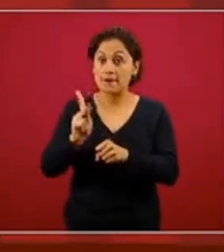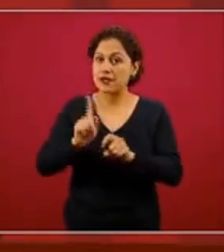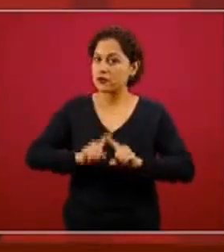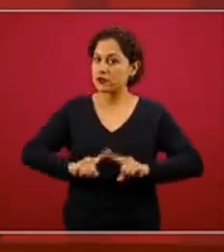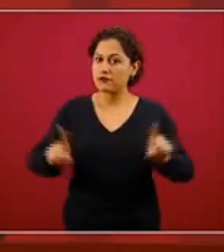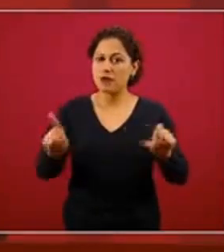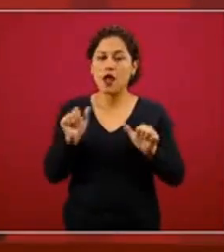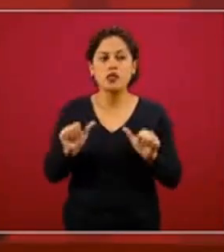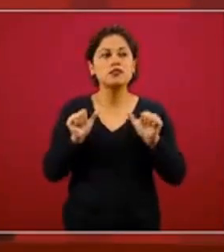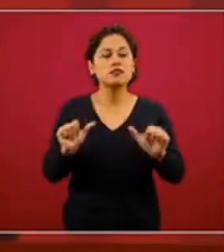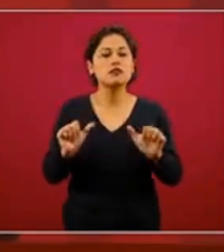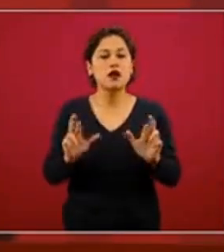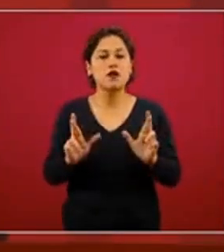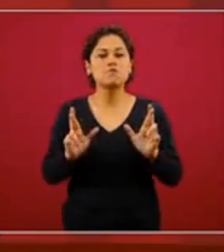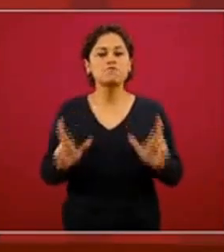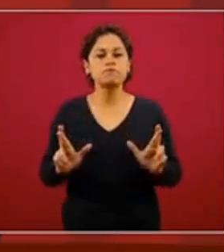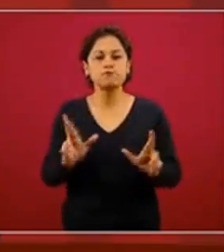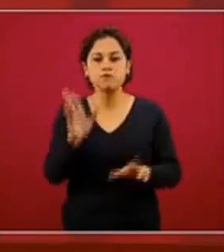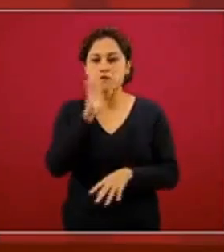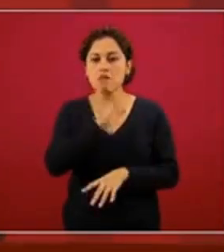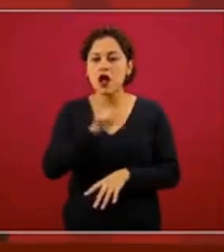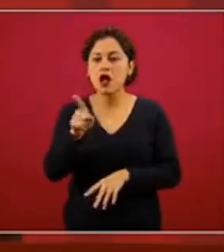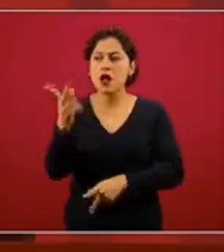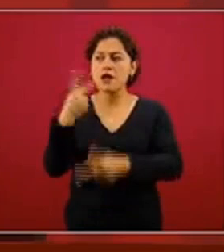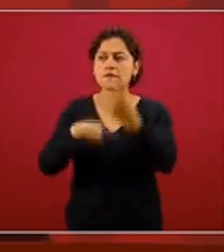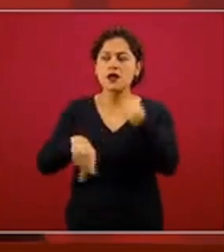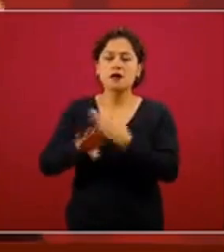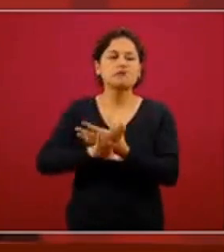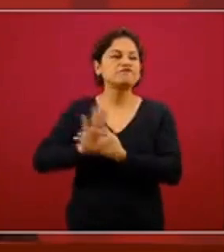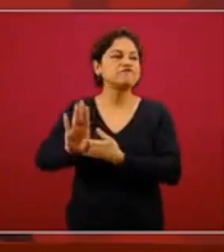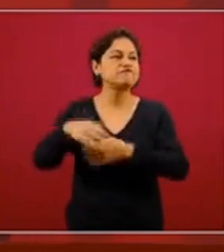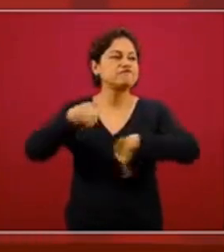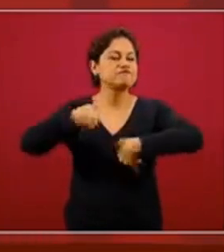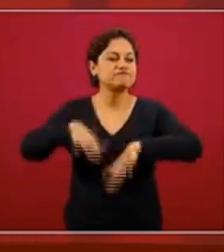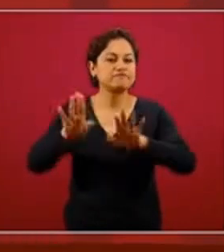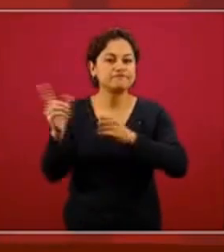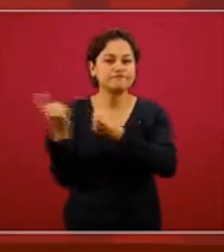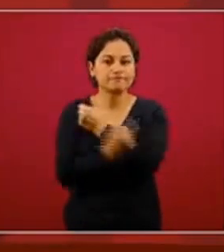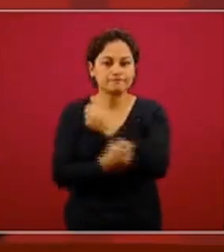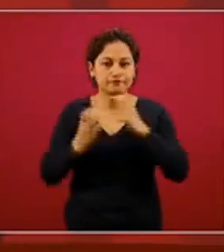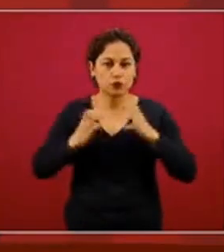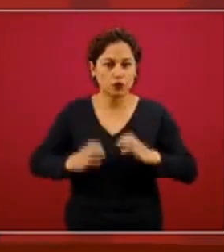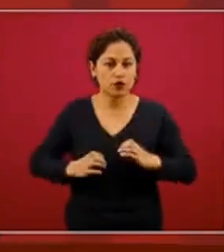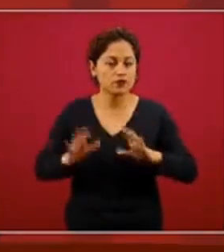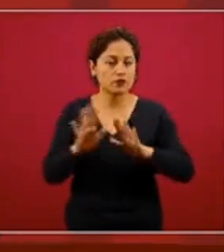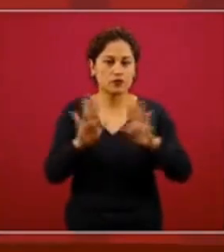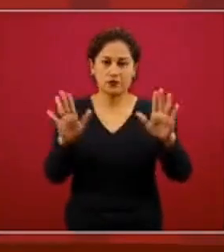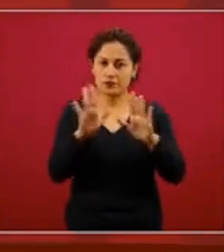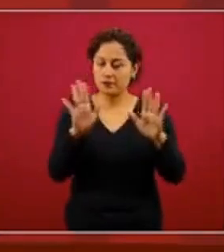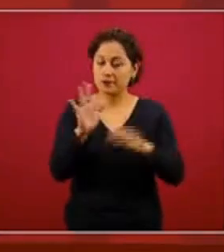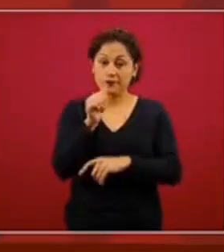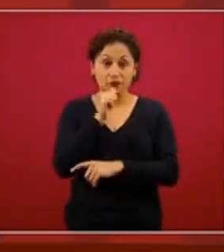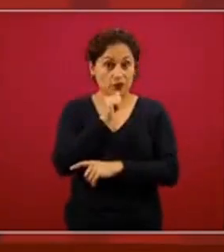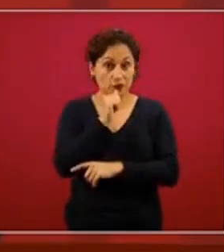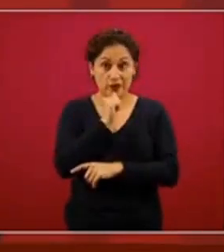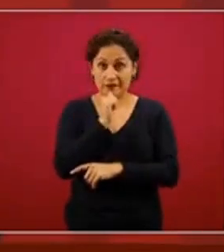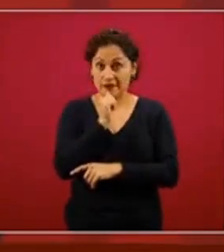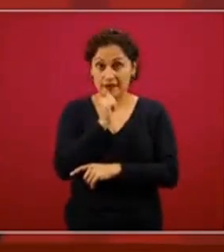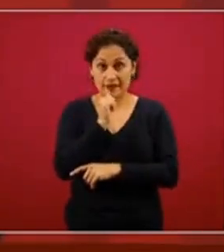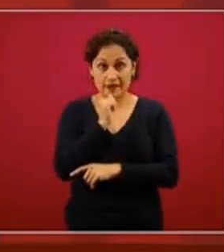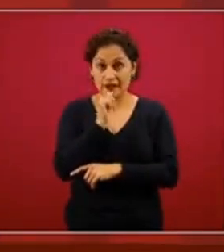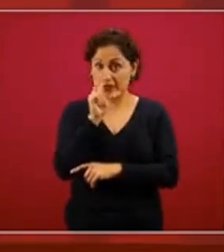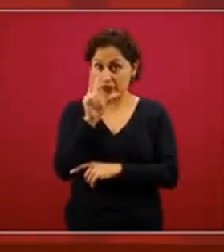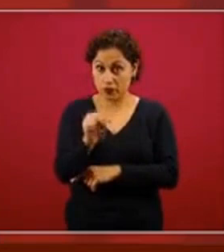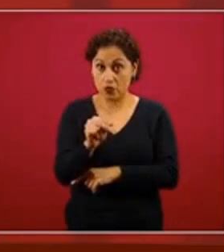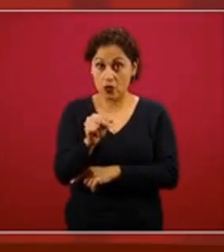estar listo para que si viene otra vez el virus, y es lo que pasa cuando regresa, pues vuelve a cantarse. No se han generado las células